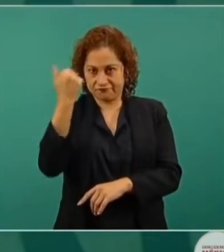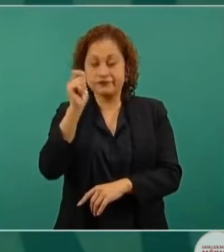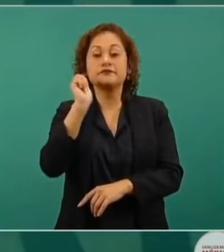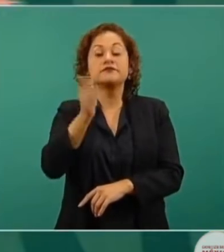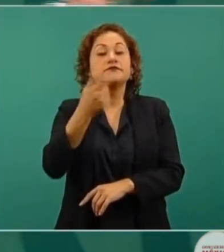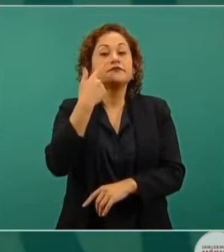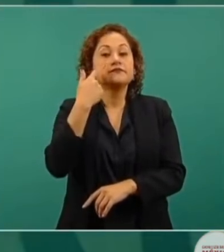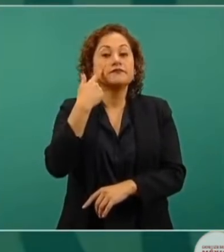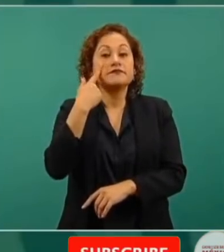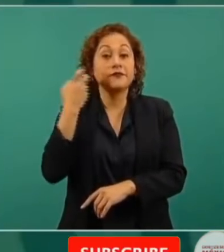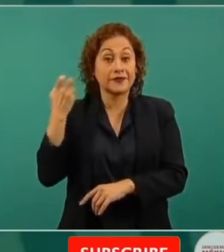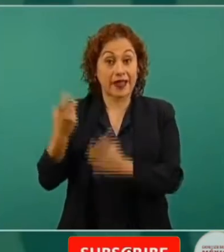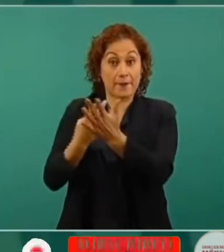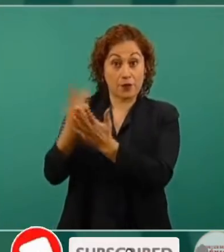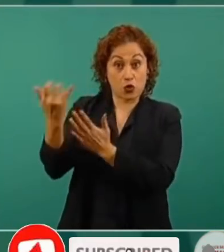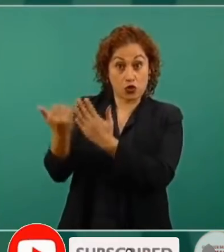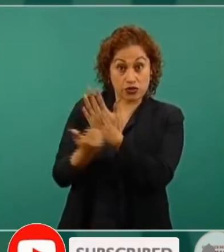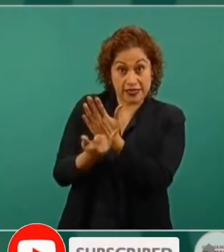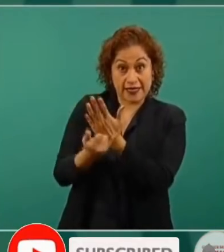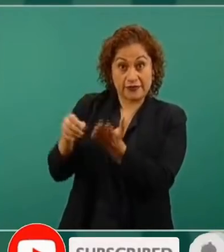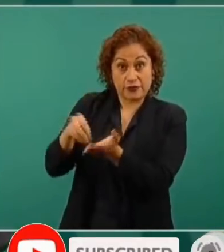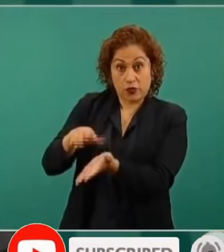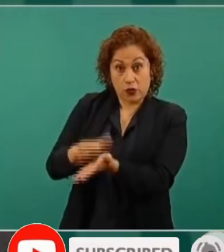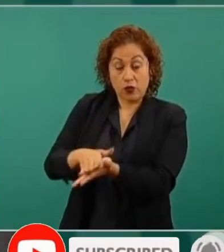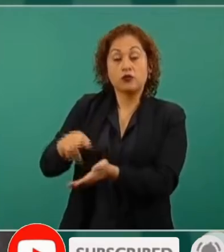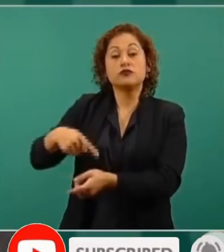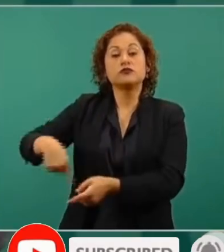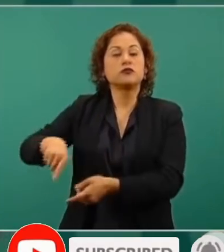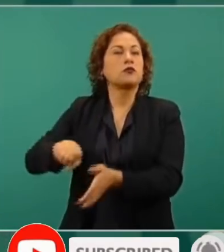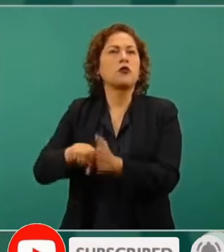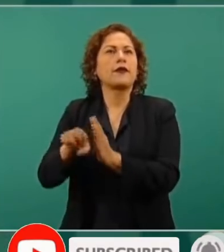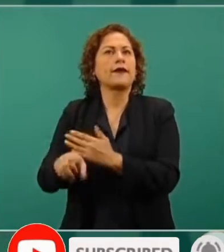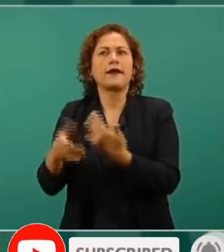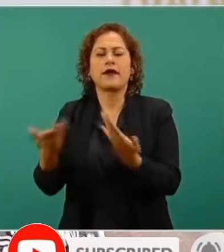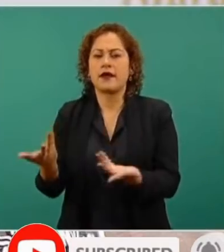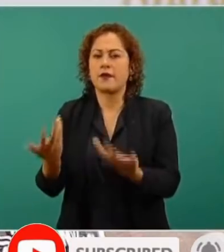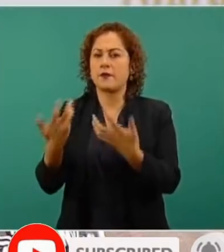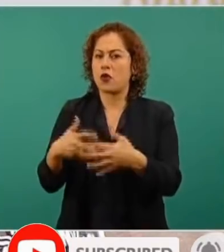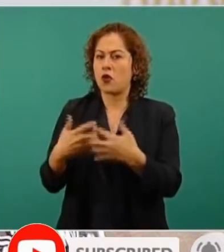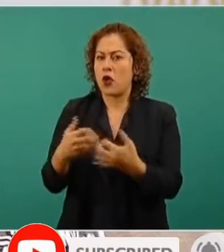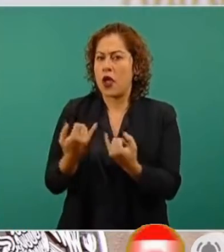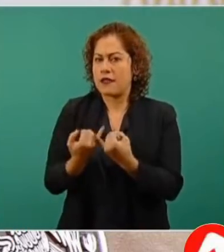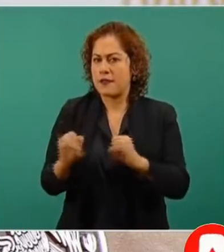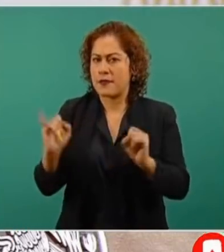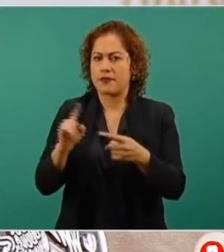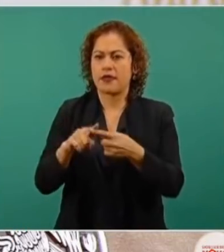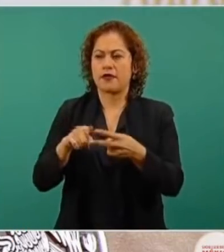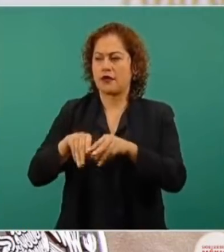la mayoría de esos proyectos, generadores independientes, sociedades de autoabasto,